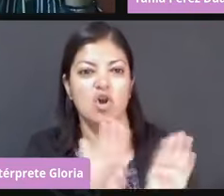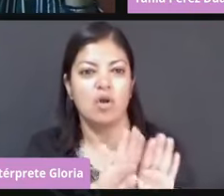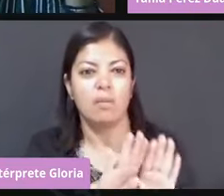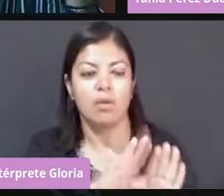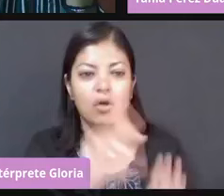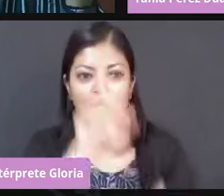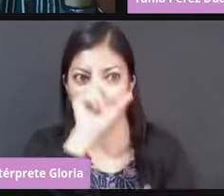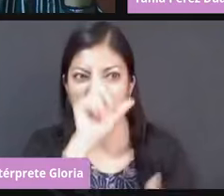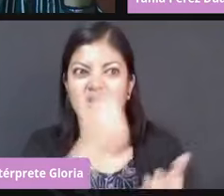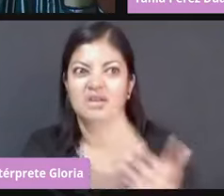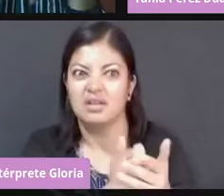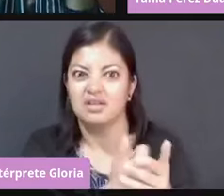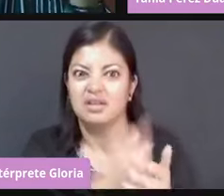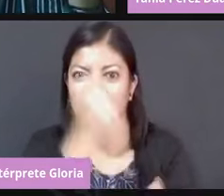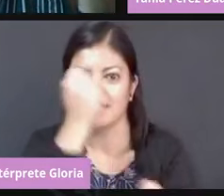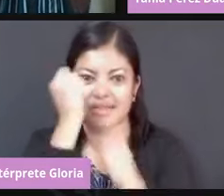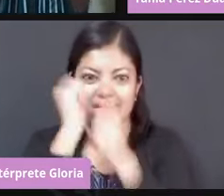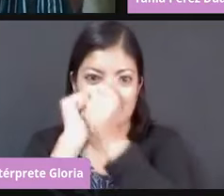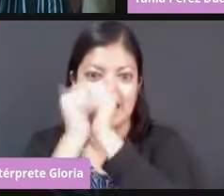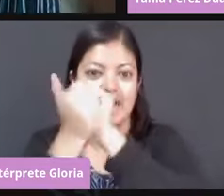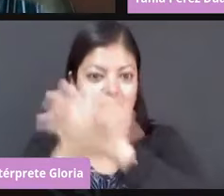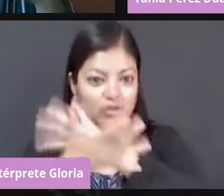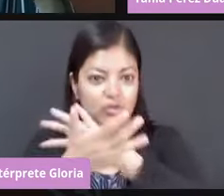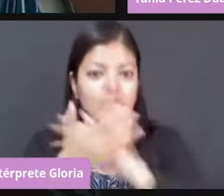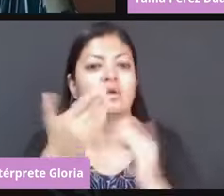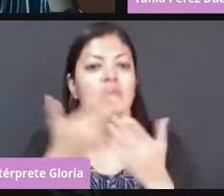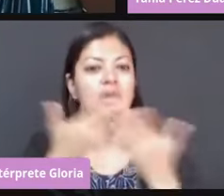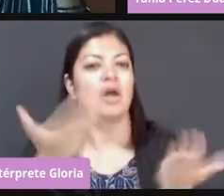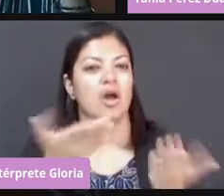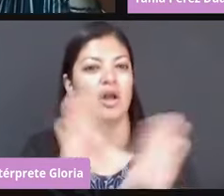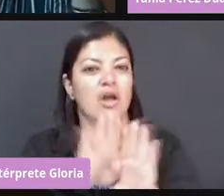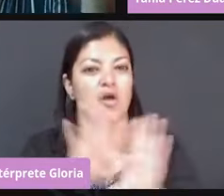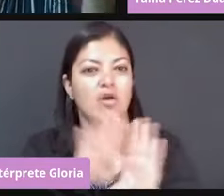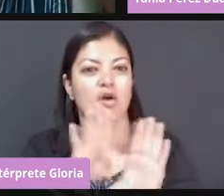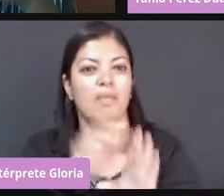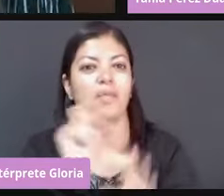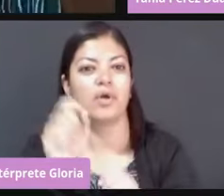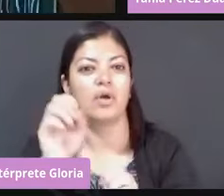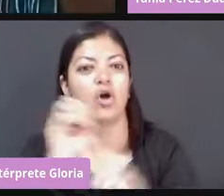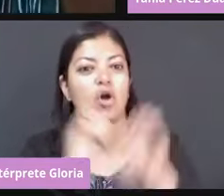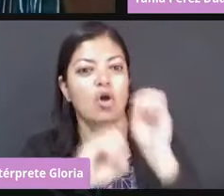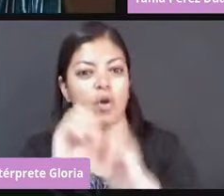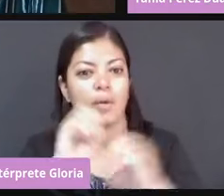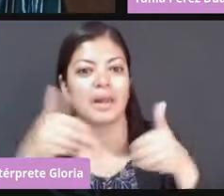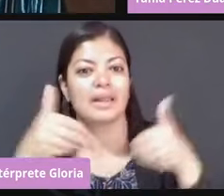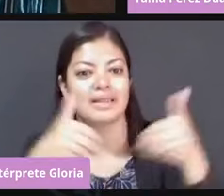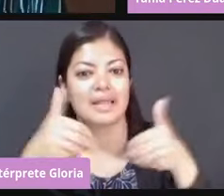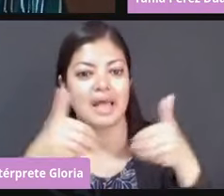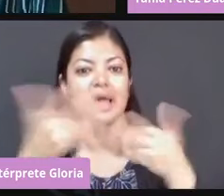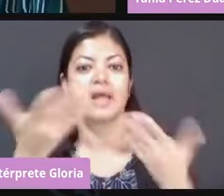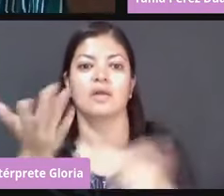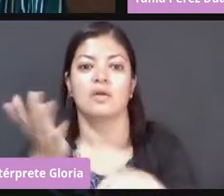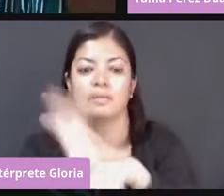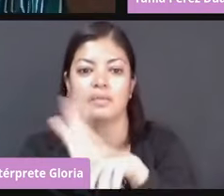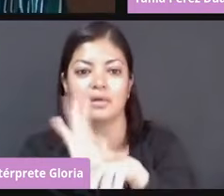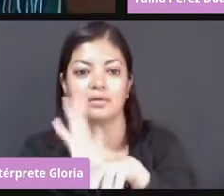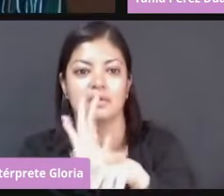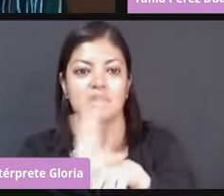Estas intervenciones artísticas, ¿no? Desde la obra de teatro, desde una película, ¿no?